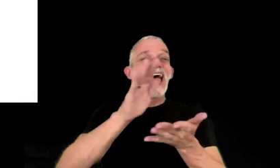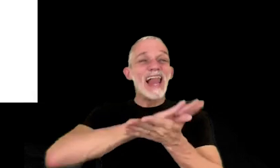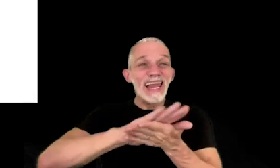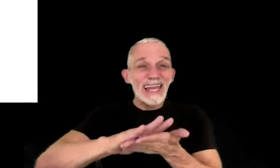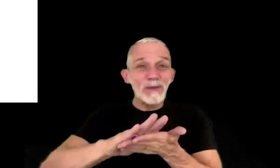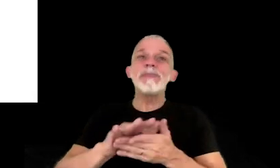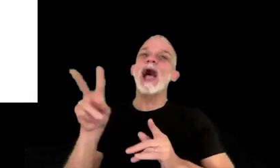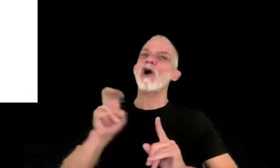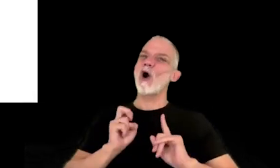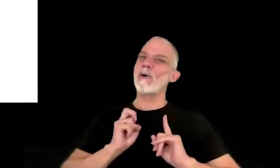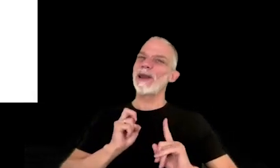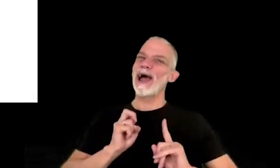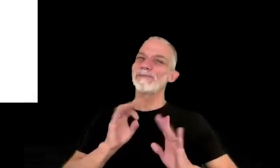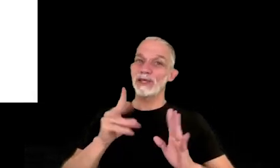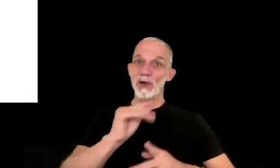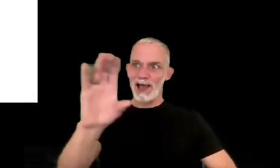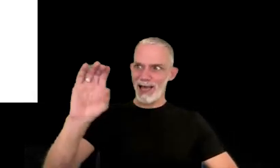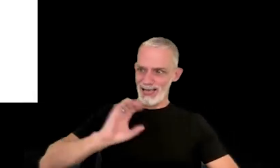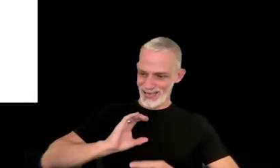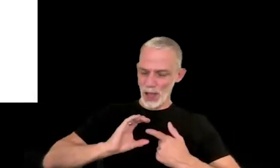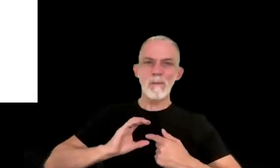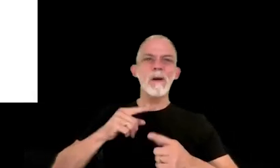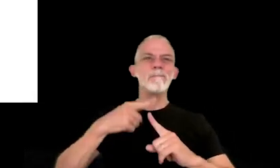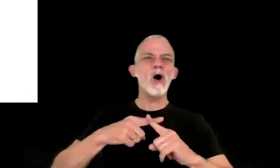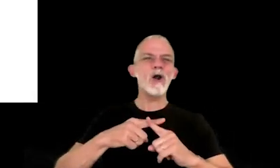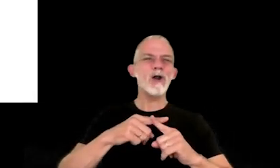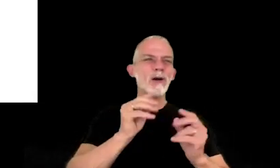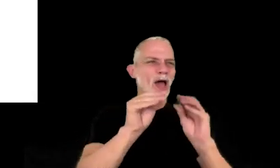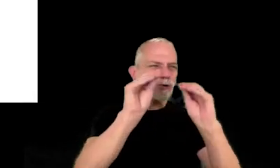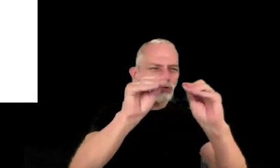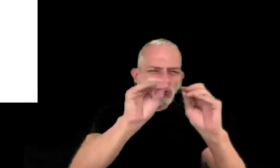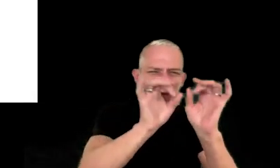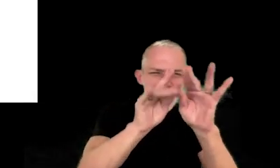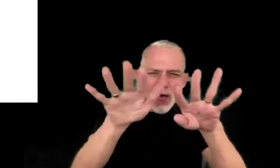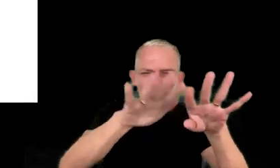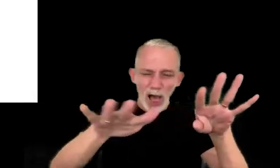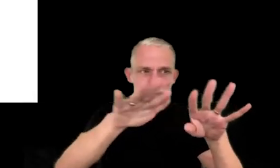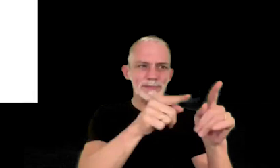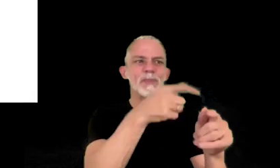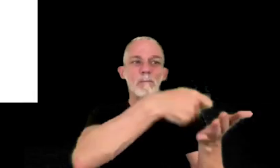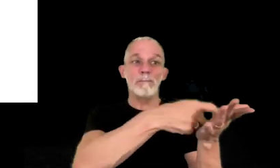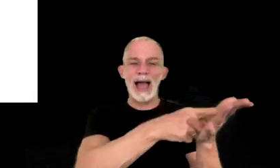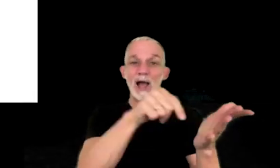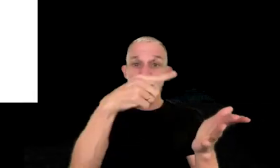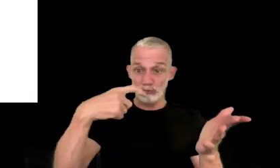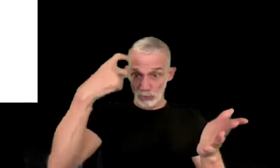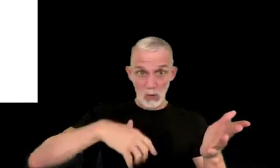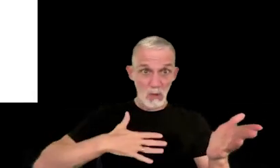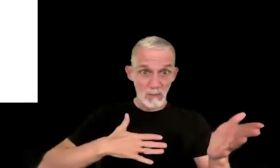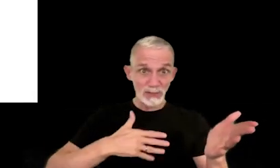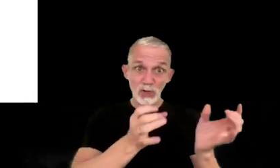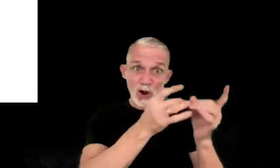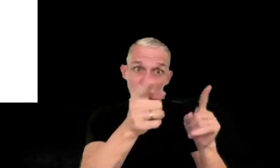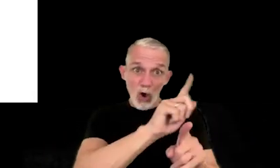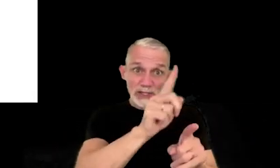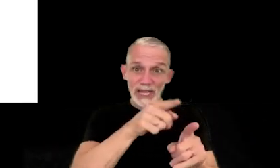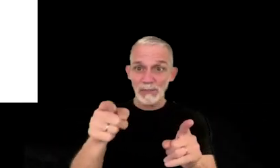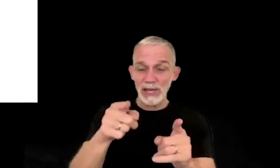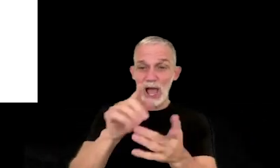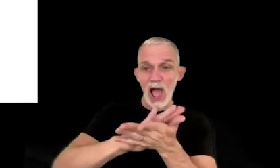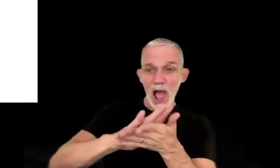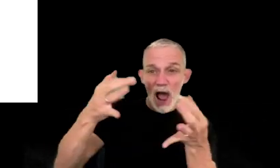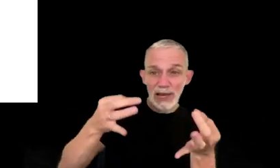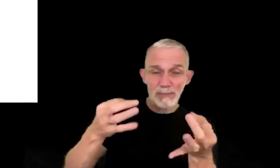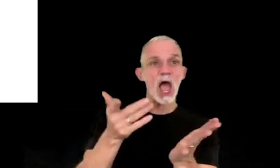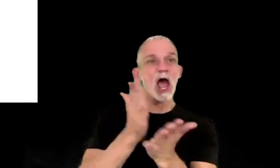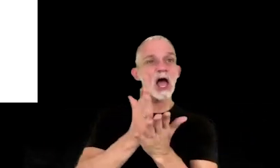encontramos con las subvenciones. ¿Está bien? O sea, si una persona contamina, paga. Pero si no contamina, puede tener